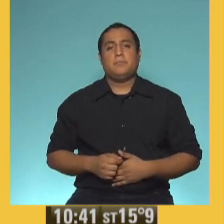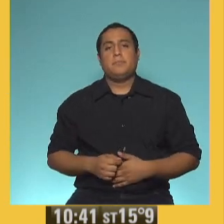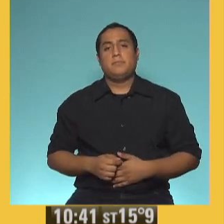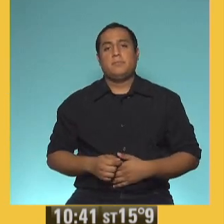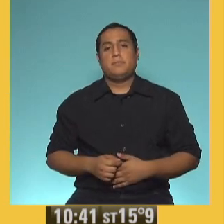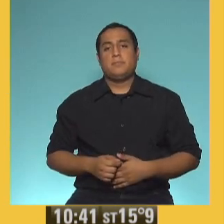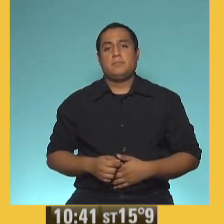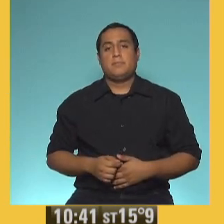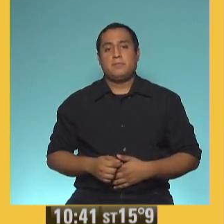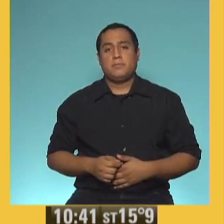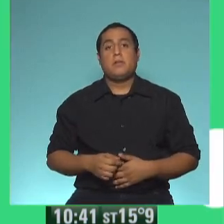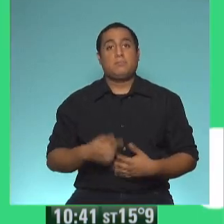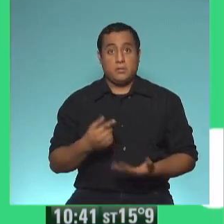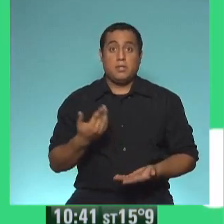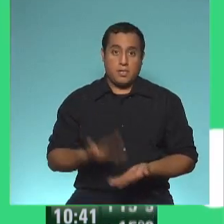bien